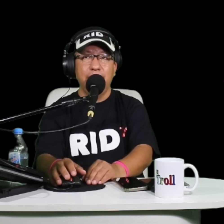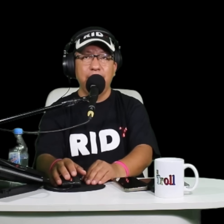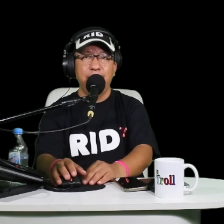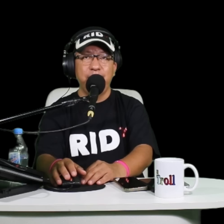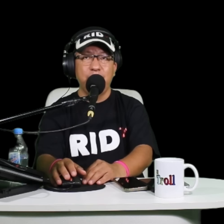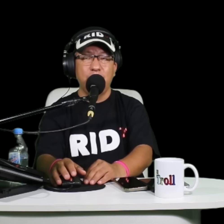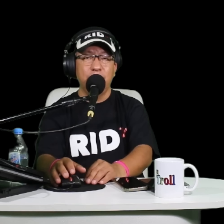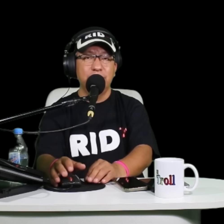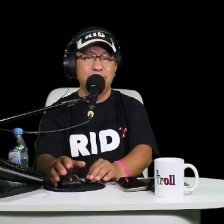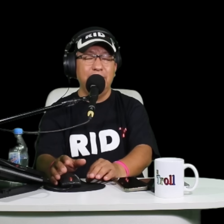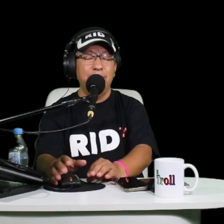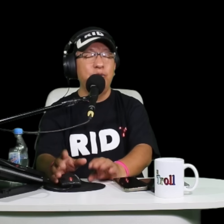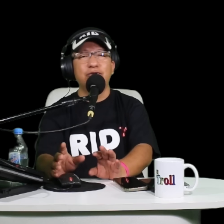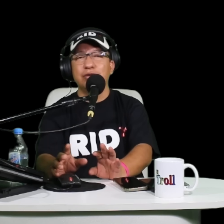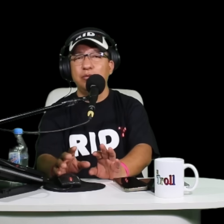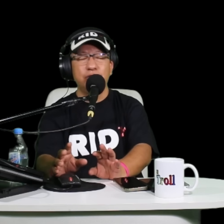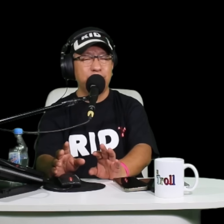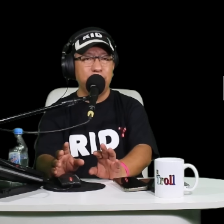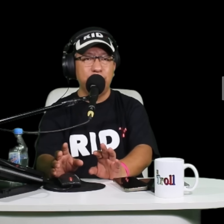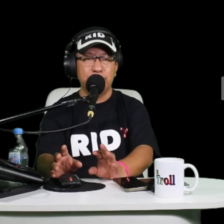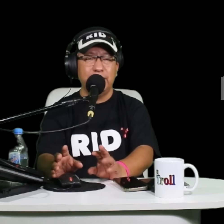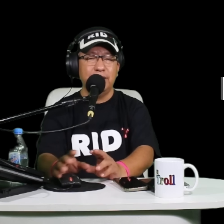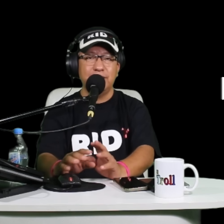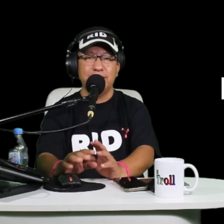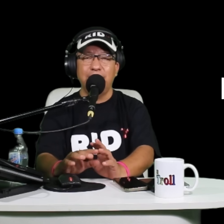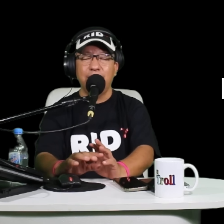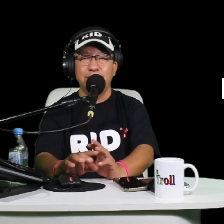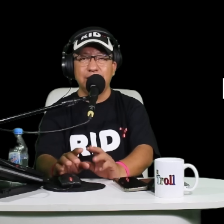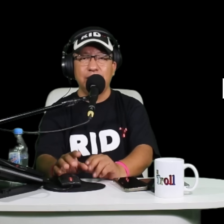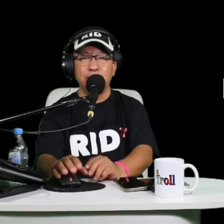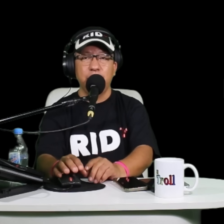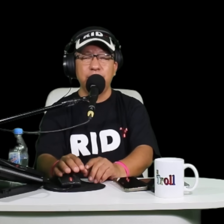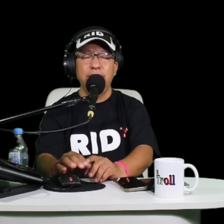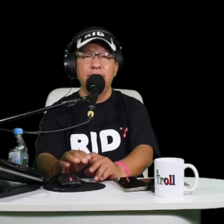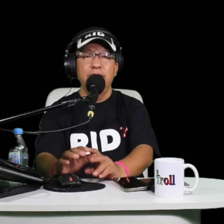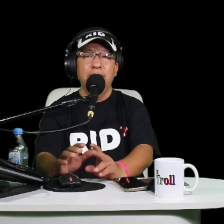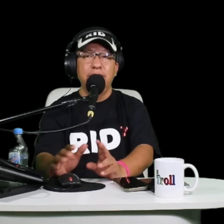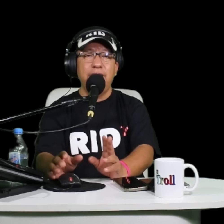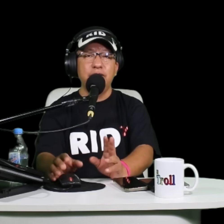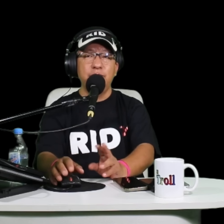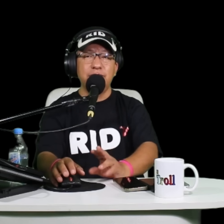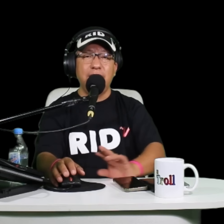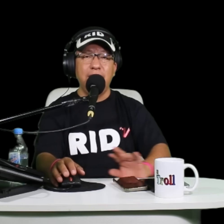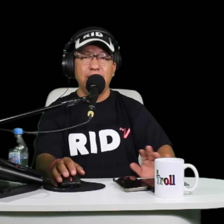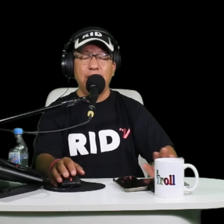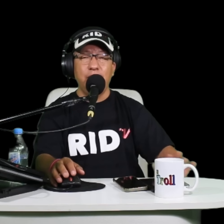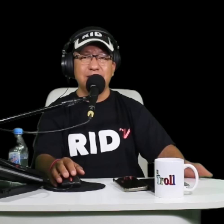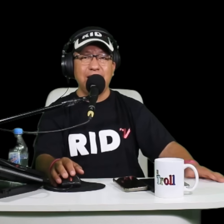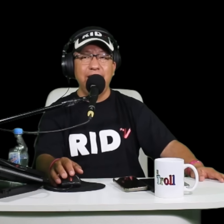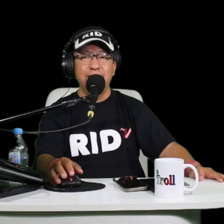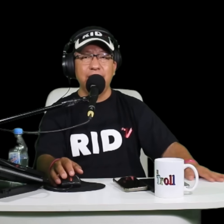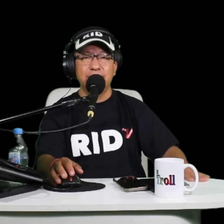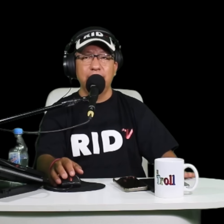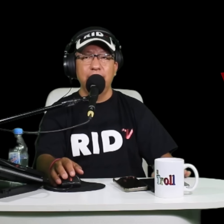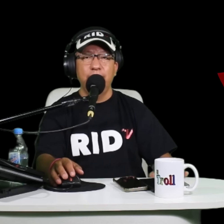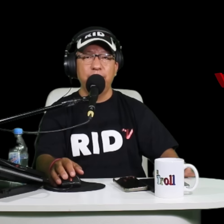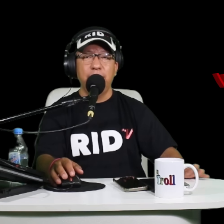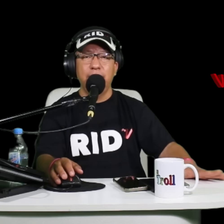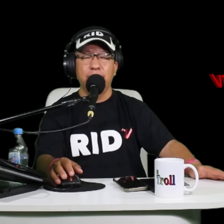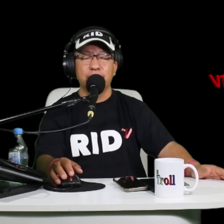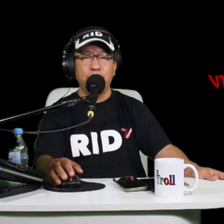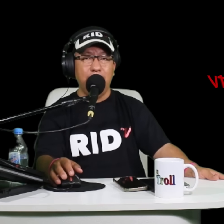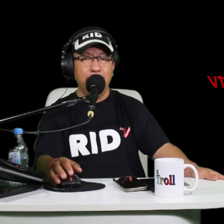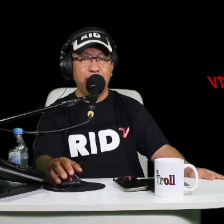eh conocí a muchos a muchos a muchos candidatos a senadores en San Luis Potosí y de ahí nos fuimos a Aguascalientes